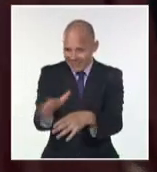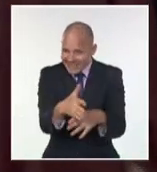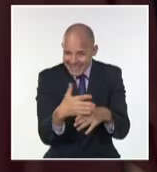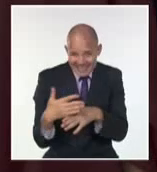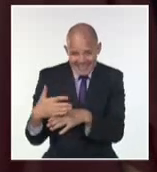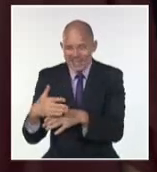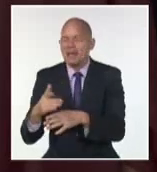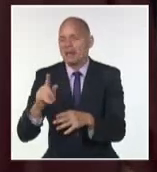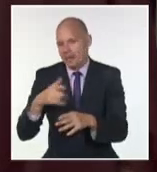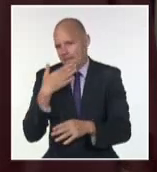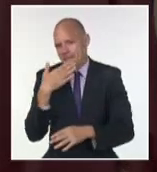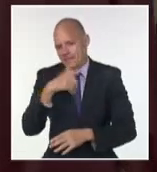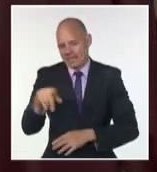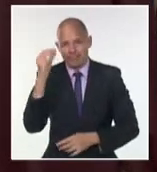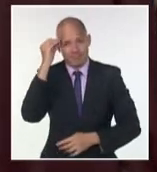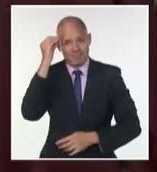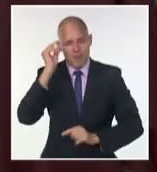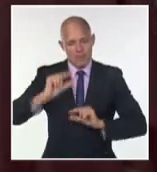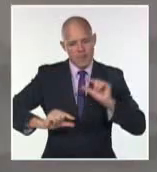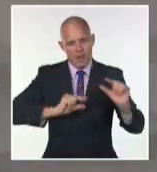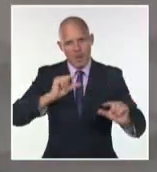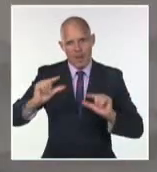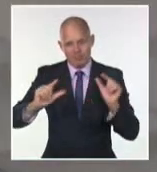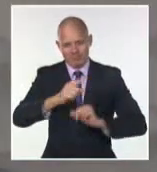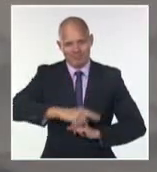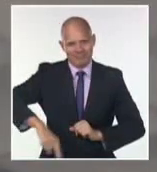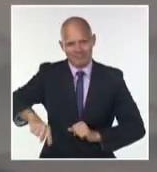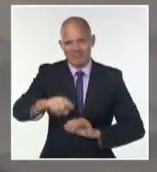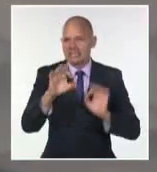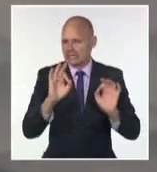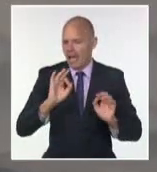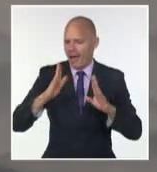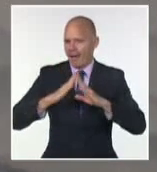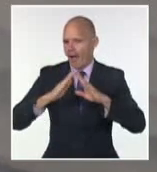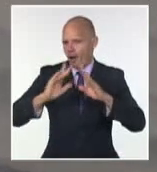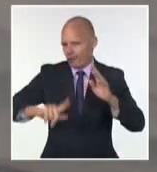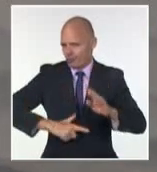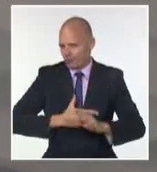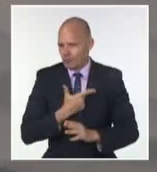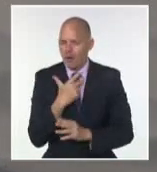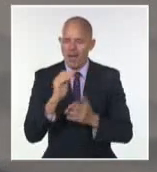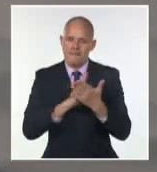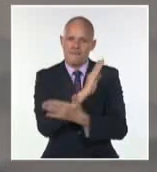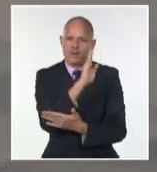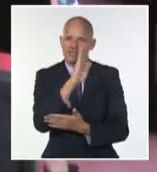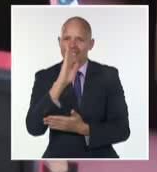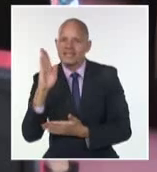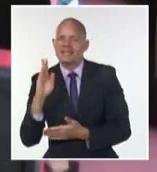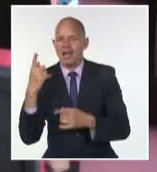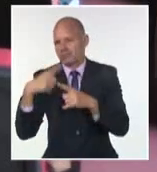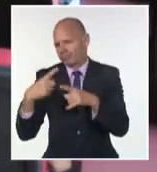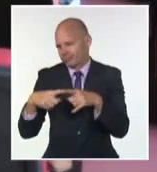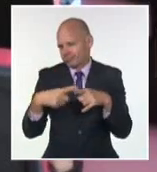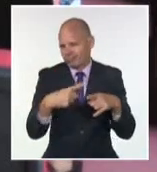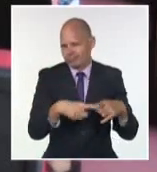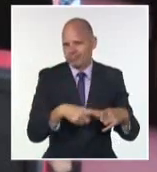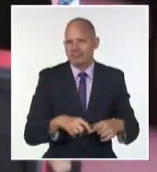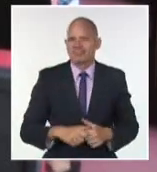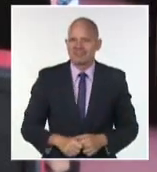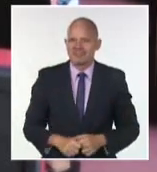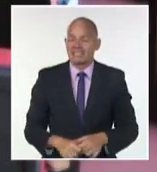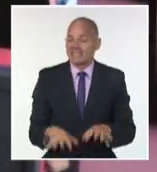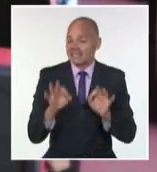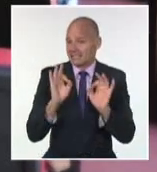de cámara harán vibrar los escenarios de casas de cultura, bibliotecas y galerías de arte con